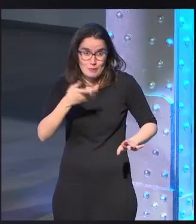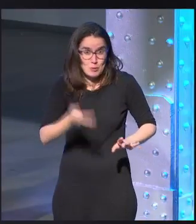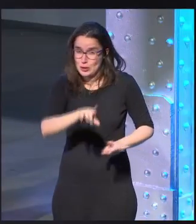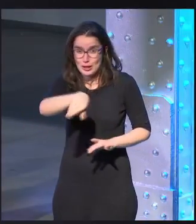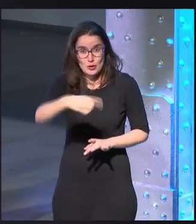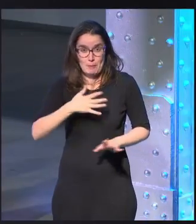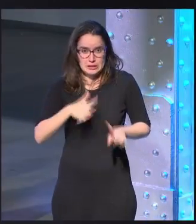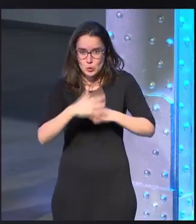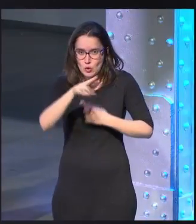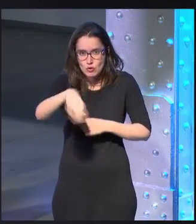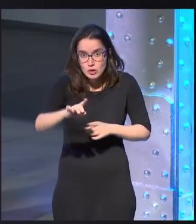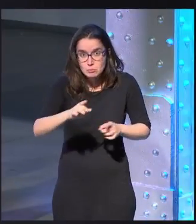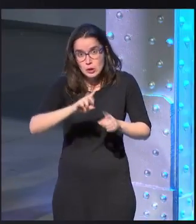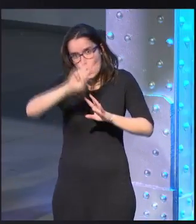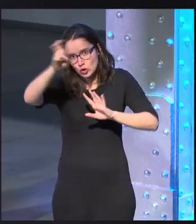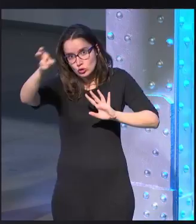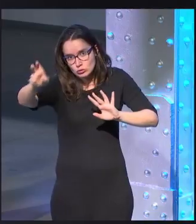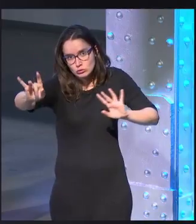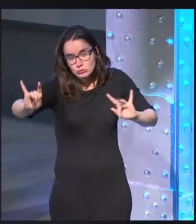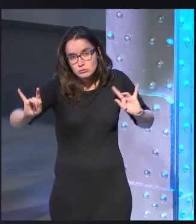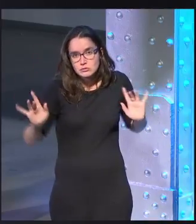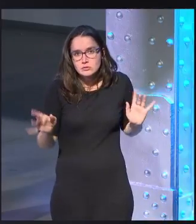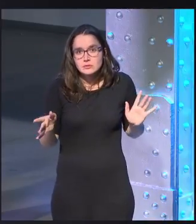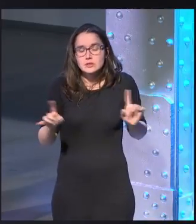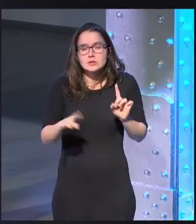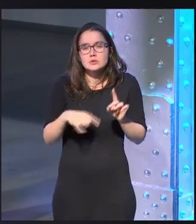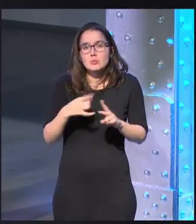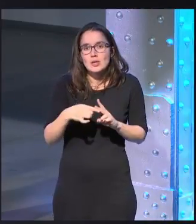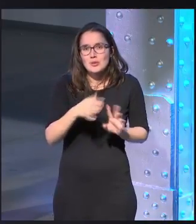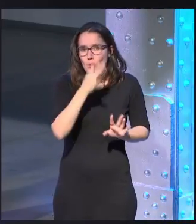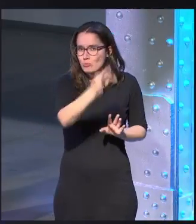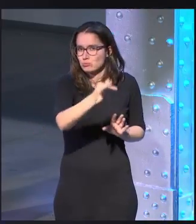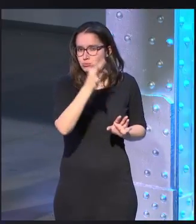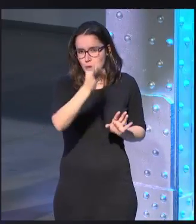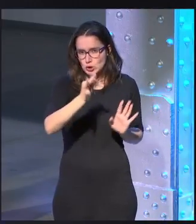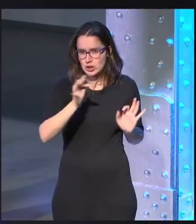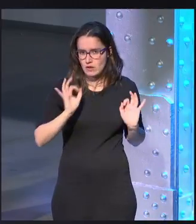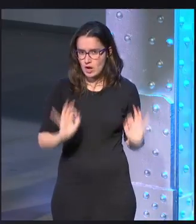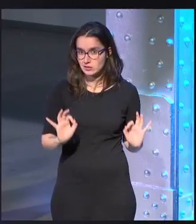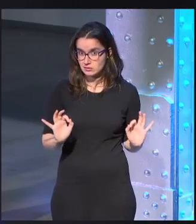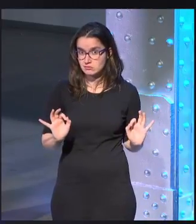relevante. No en mi casa, sino en otros sitios. Y luego son optimistas mal informados.